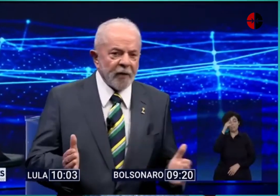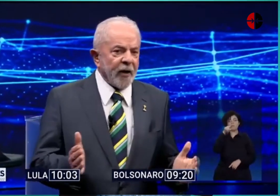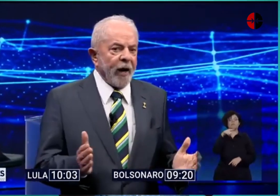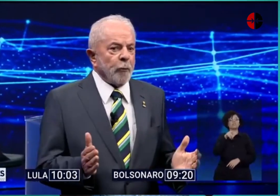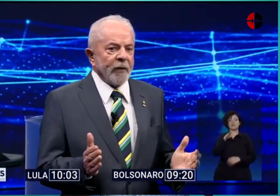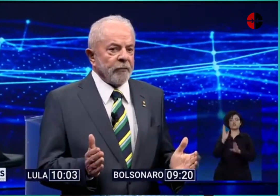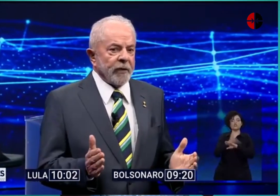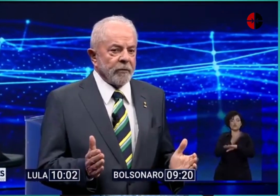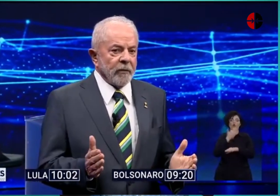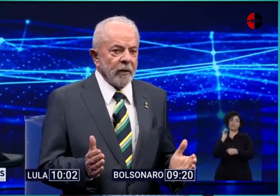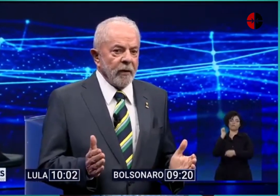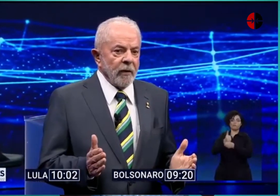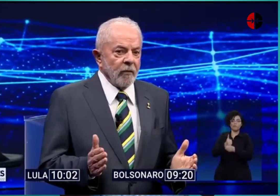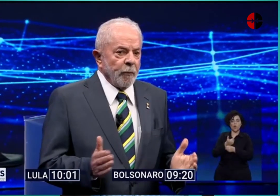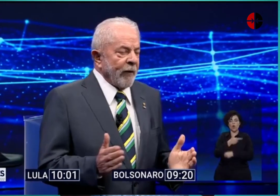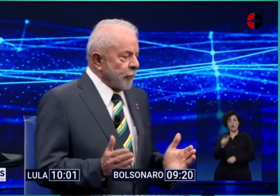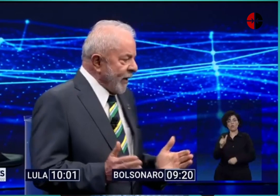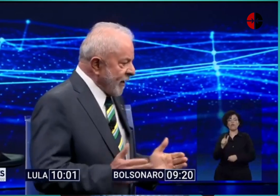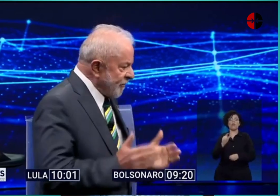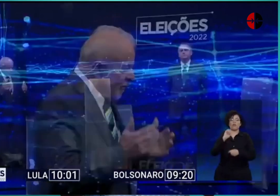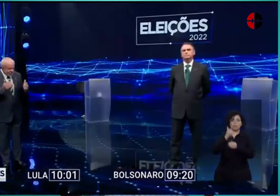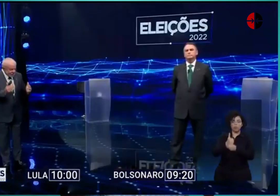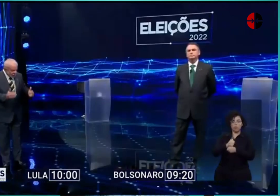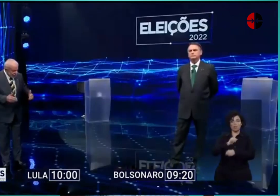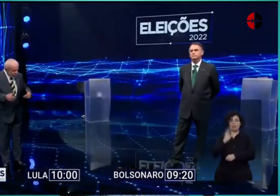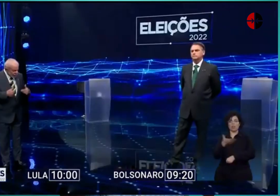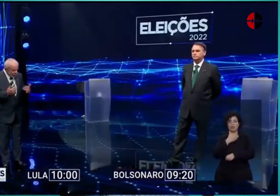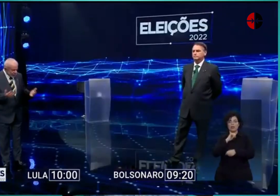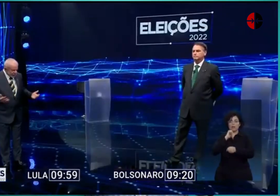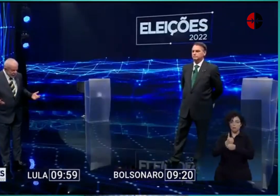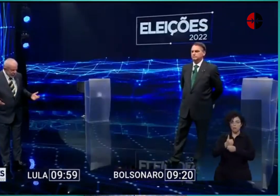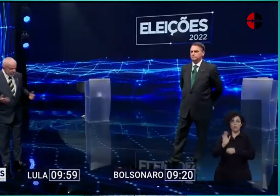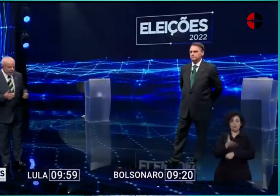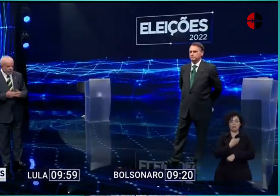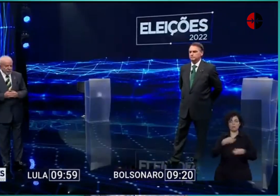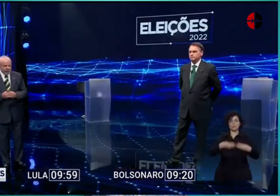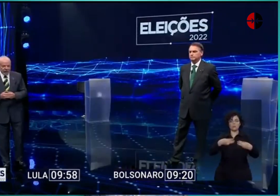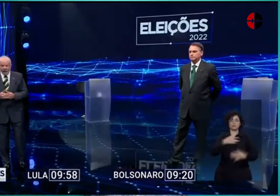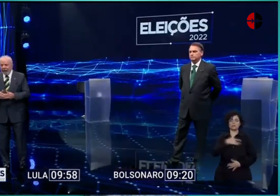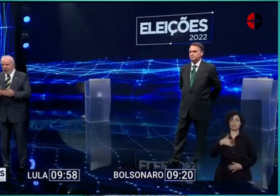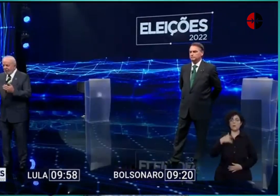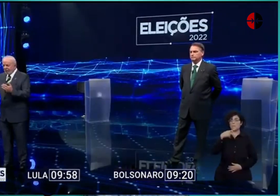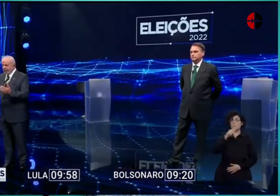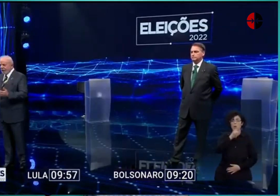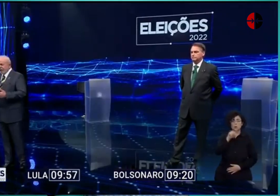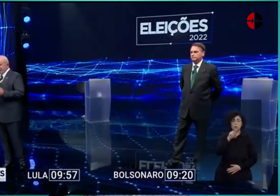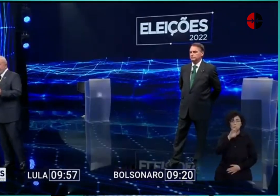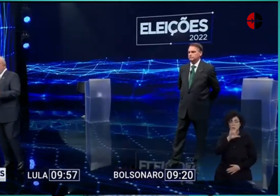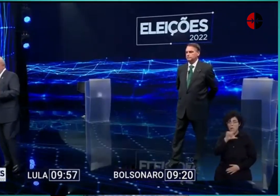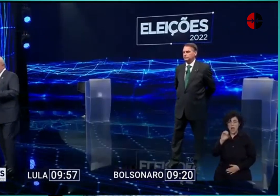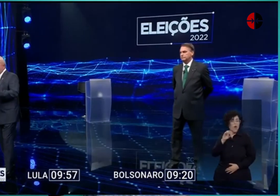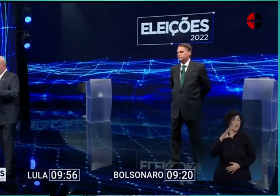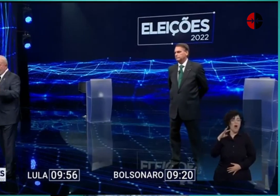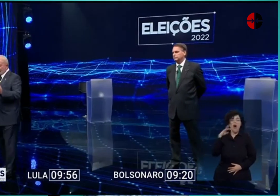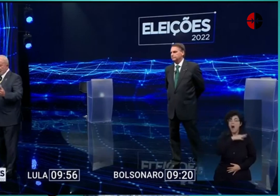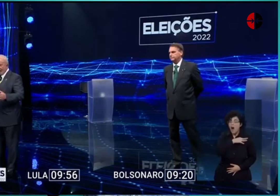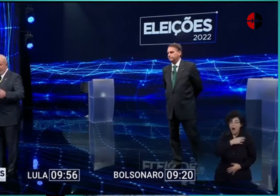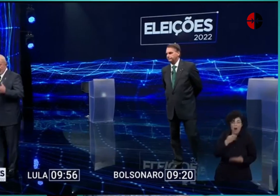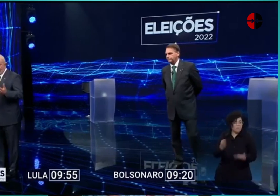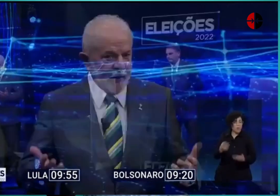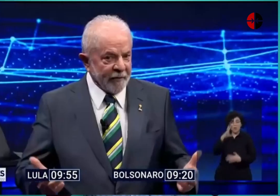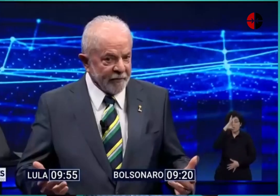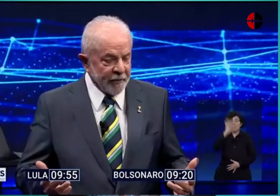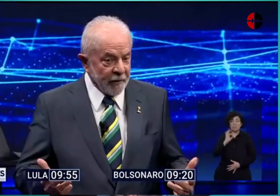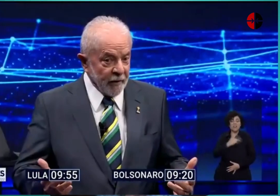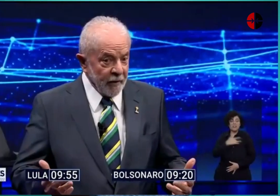interior de esa propia iglesia Bueno pues ha creado este panorama realmente muy muy muy muy